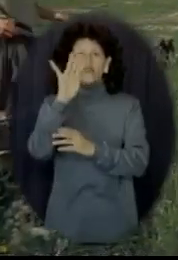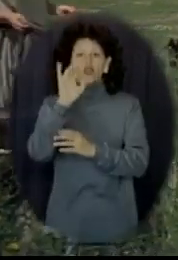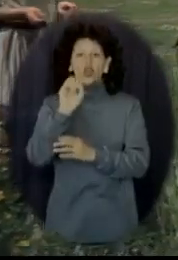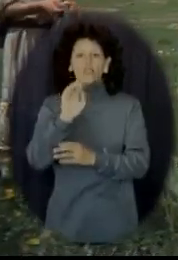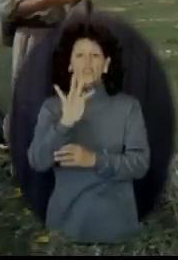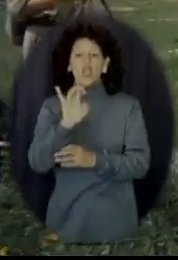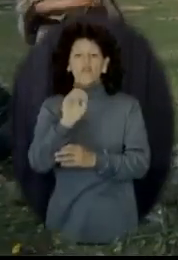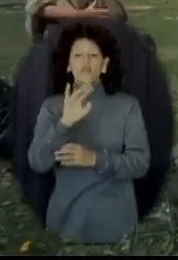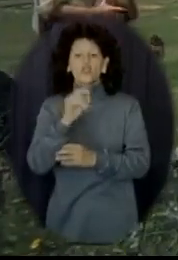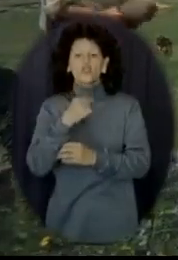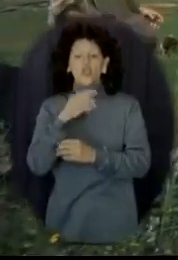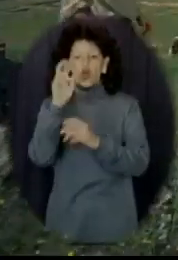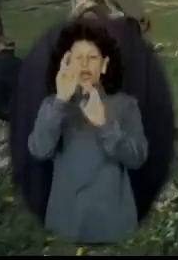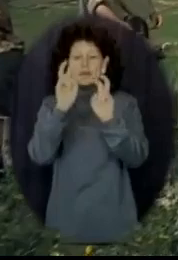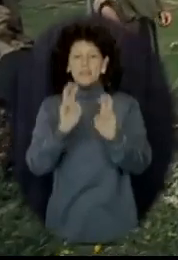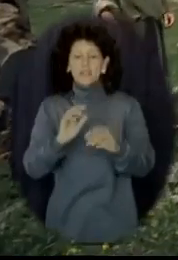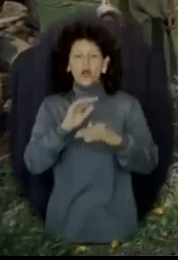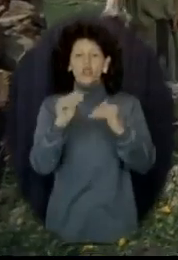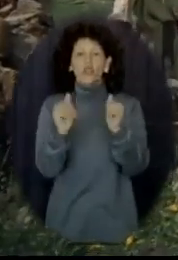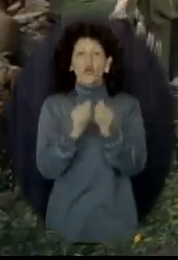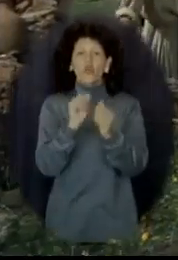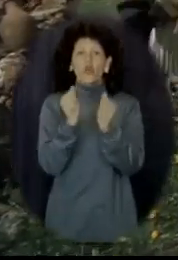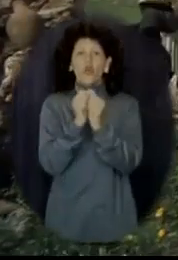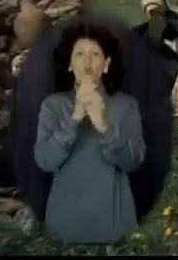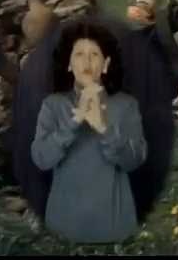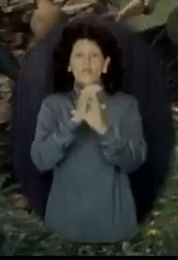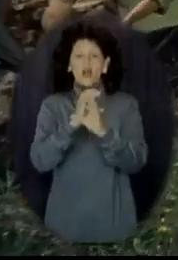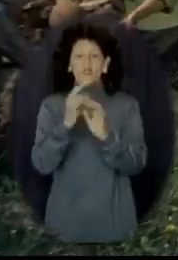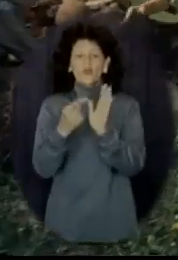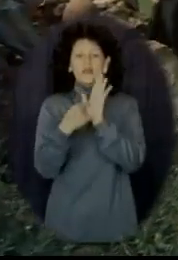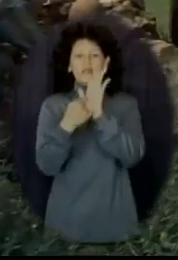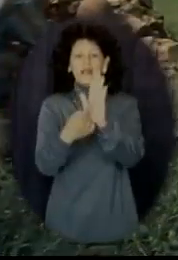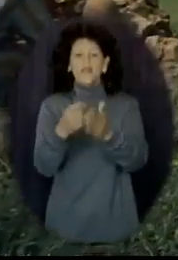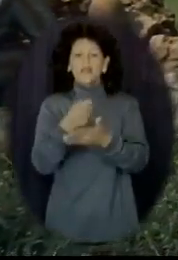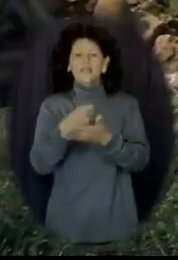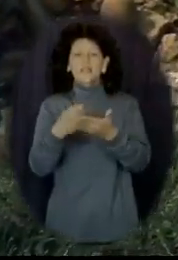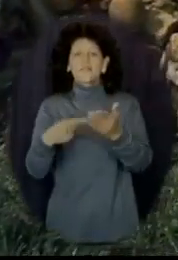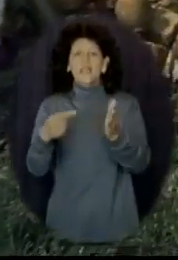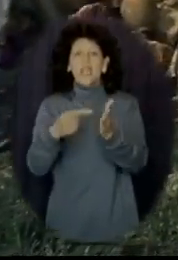cosas para que conozcas bien la verdad de lo que te han enseñado.